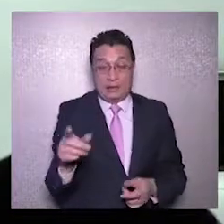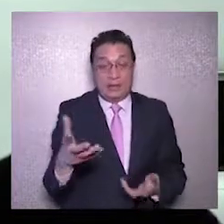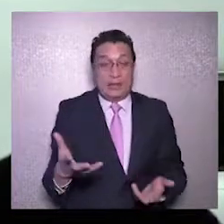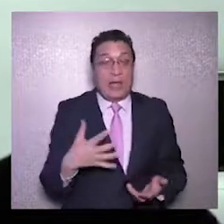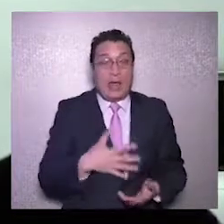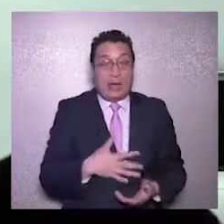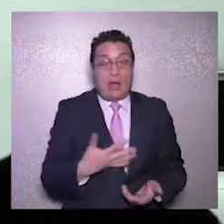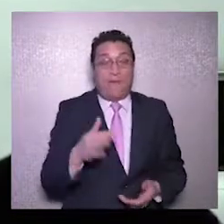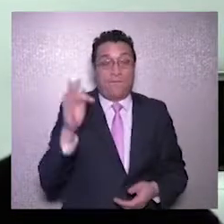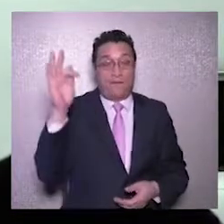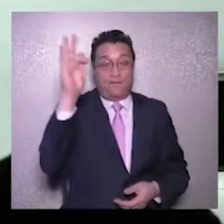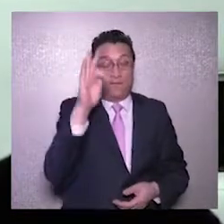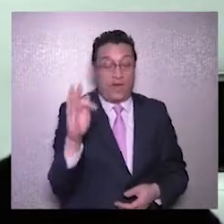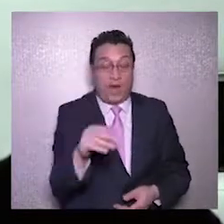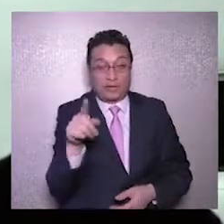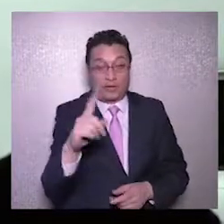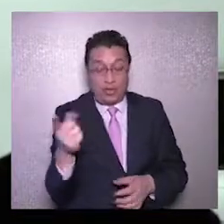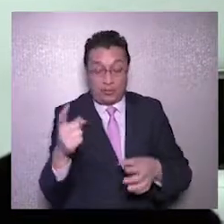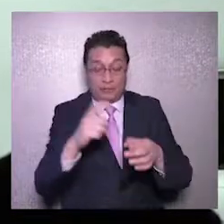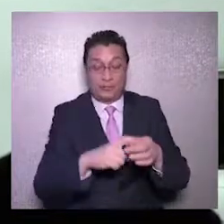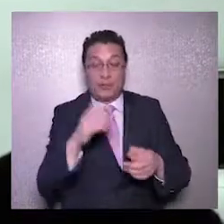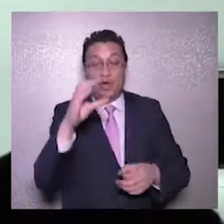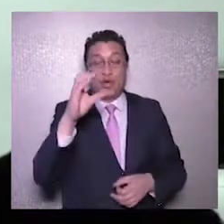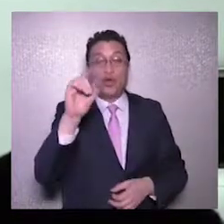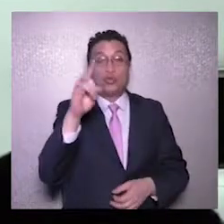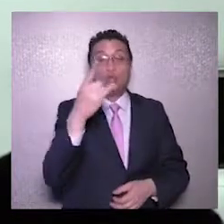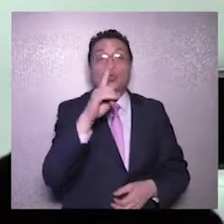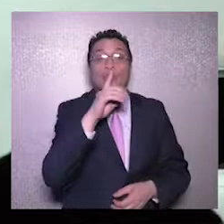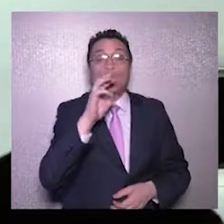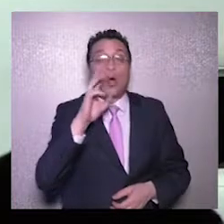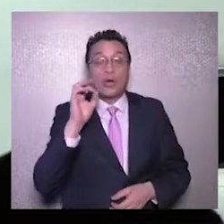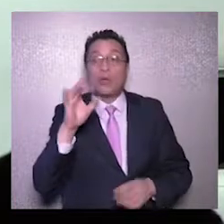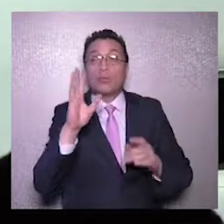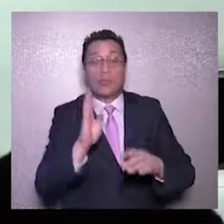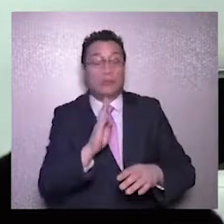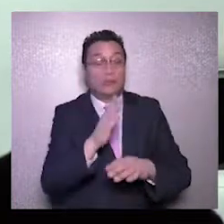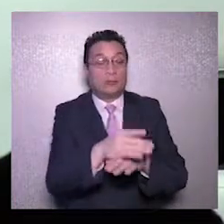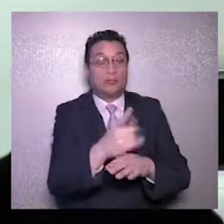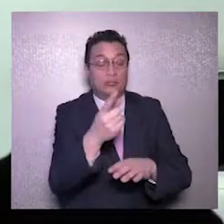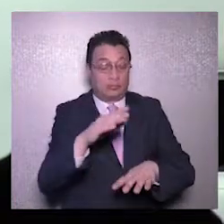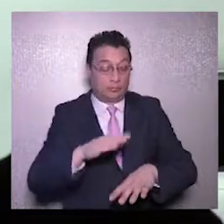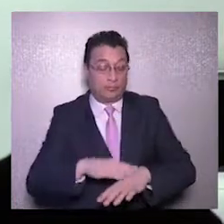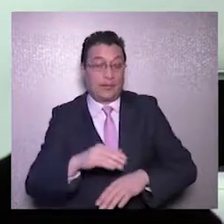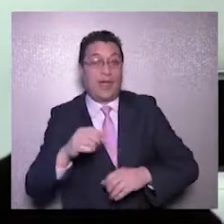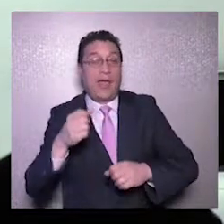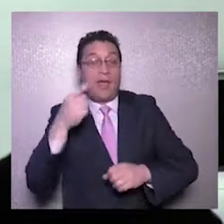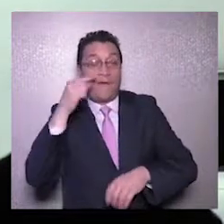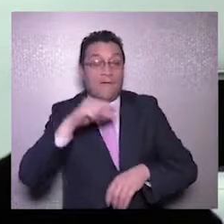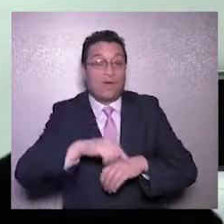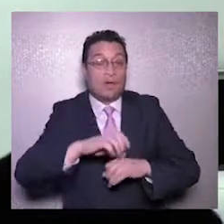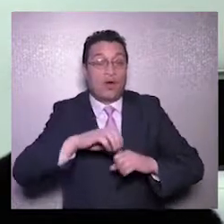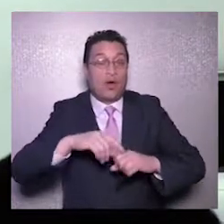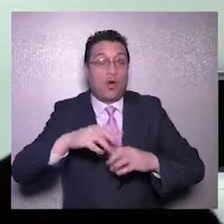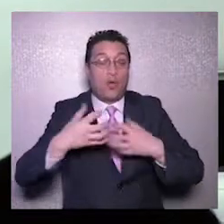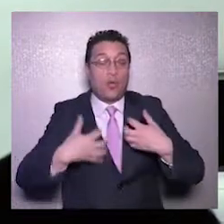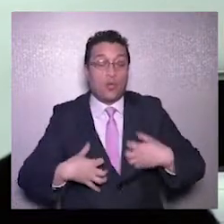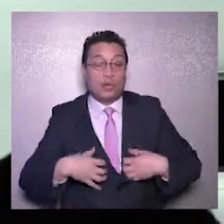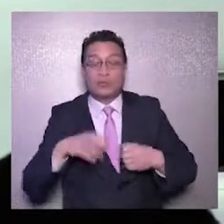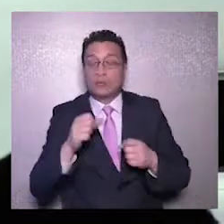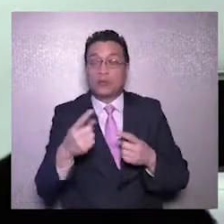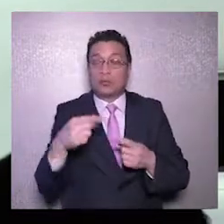si está en FONASA, es que si en el consultorio le dijeron que lo tenía que ver un reumatólogo, no puede esperar un año.